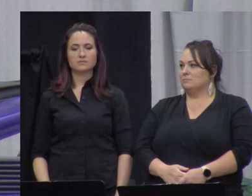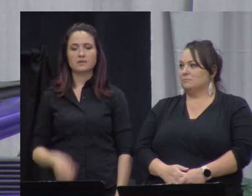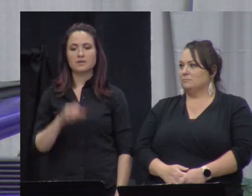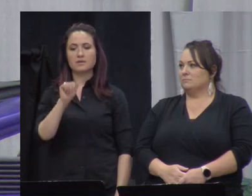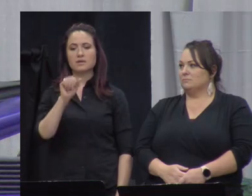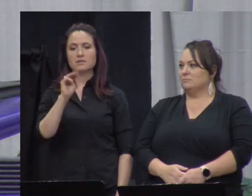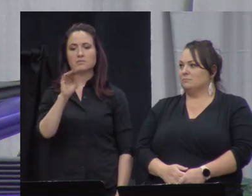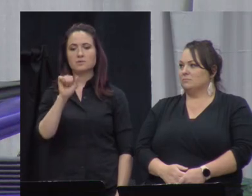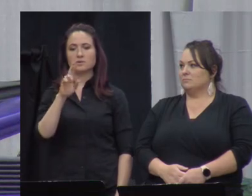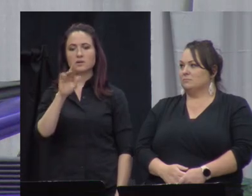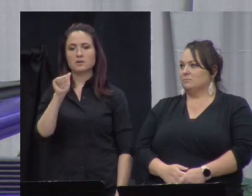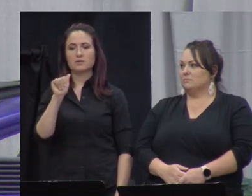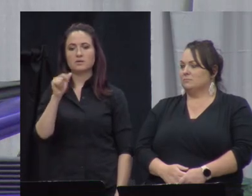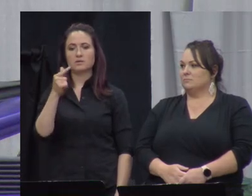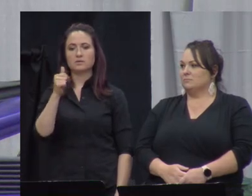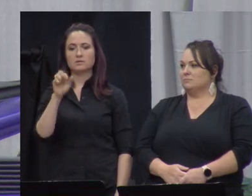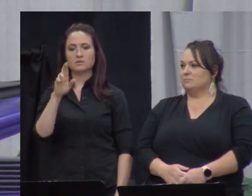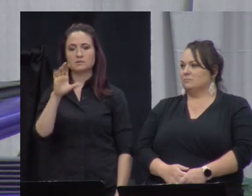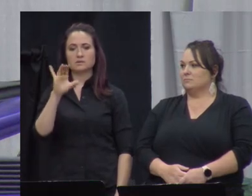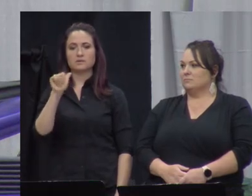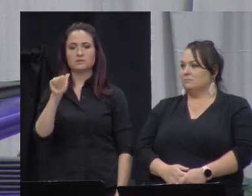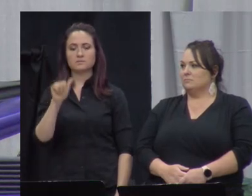Amaraya Garcia.